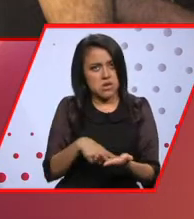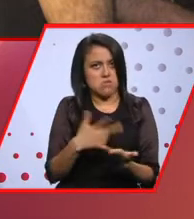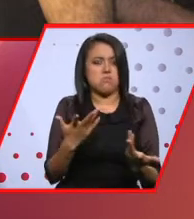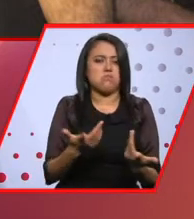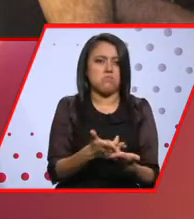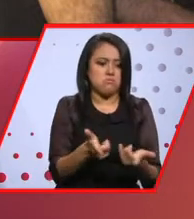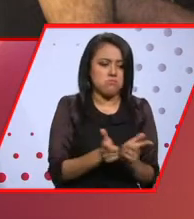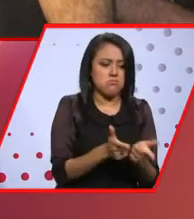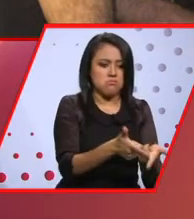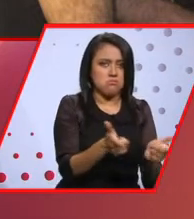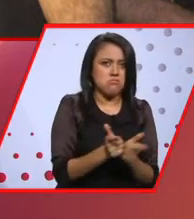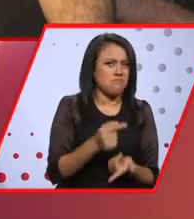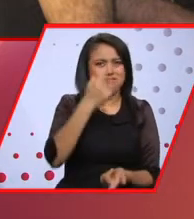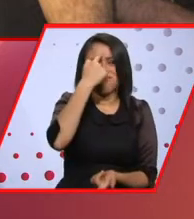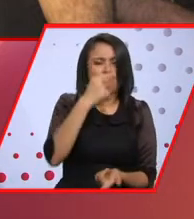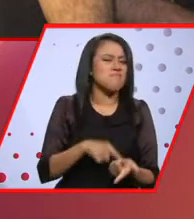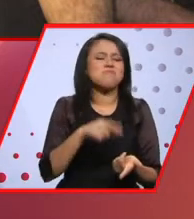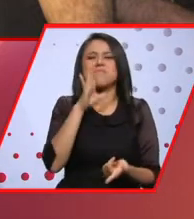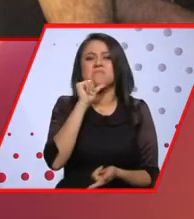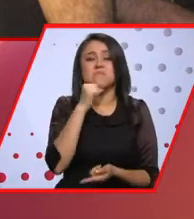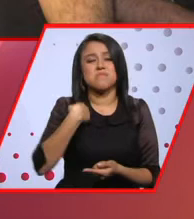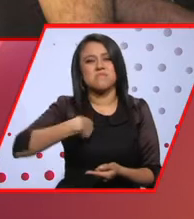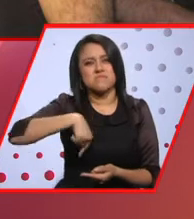sea, estamos verdaderamente...